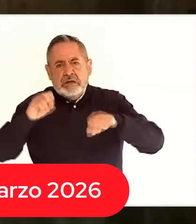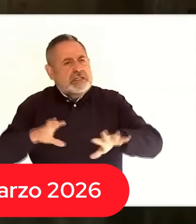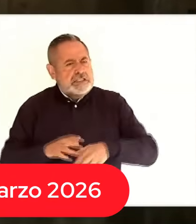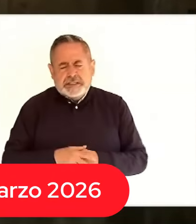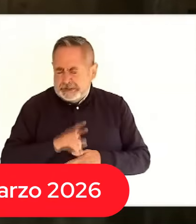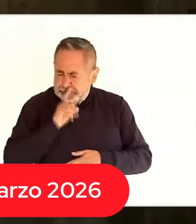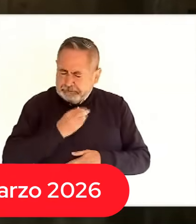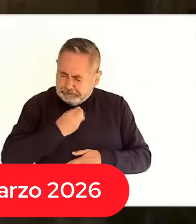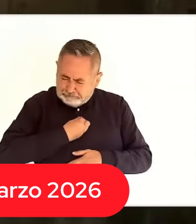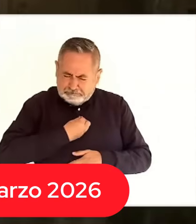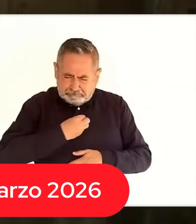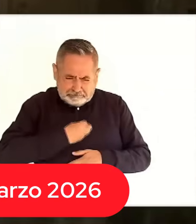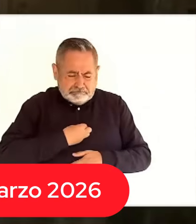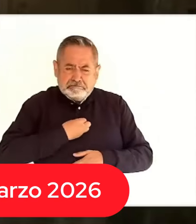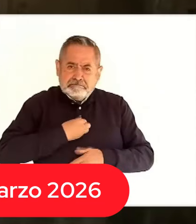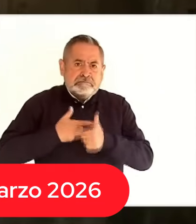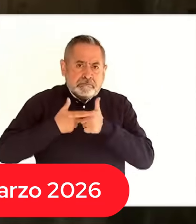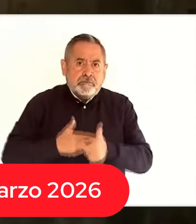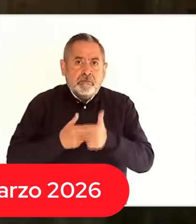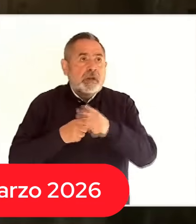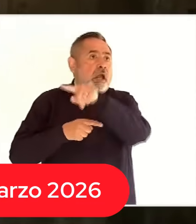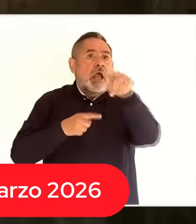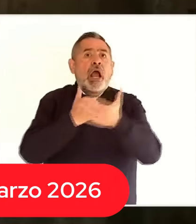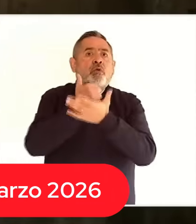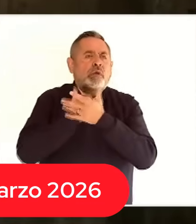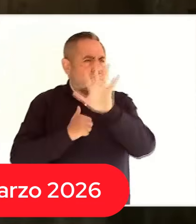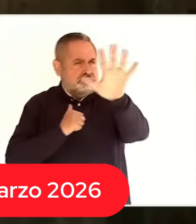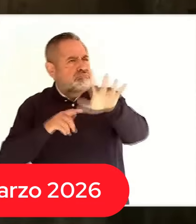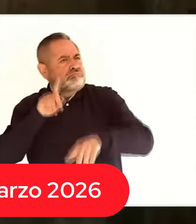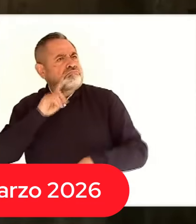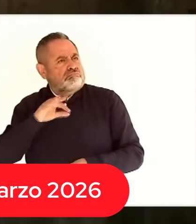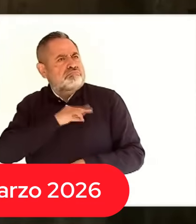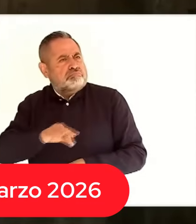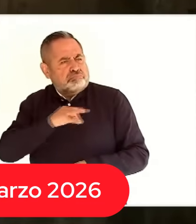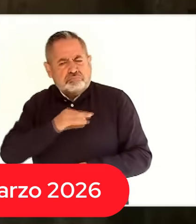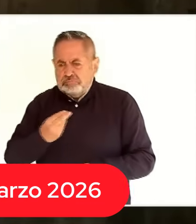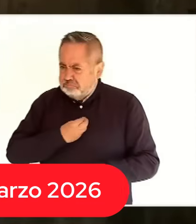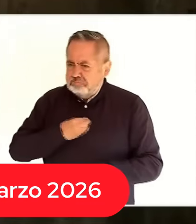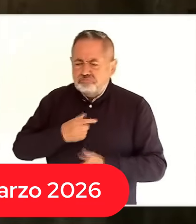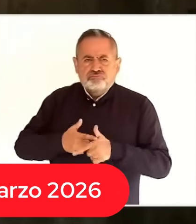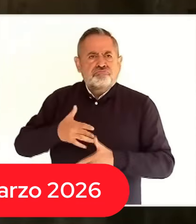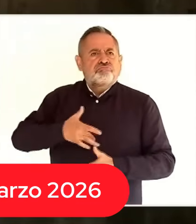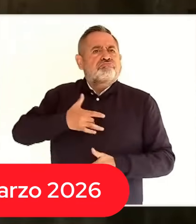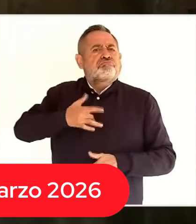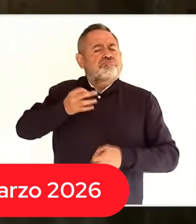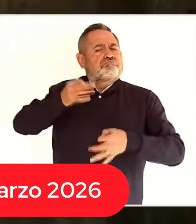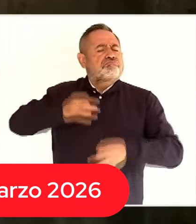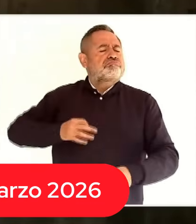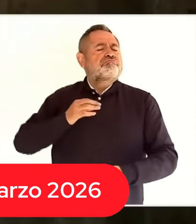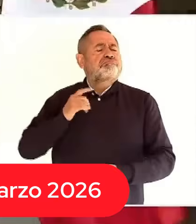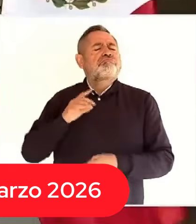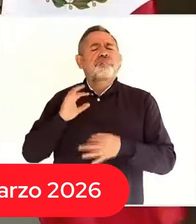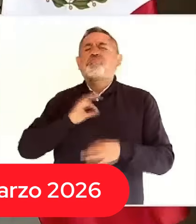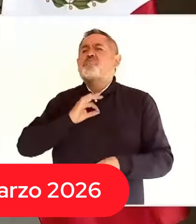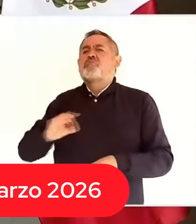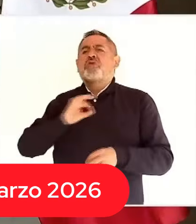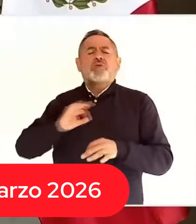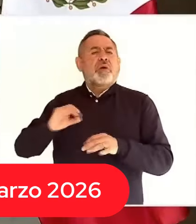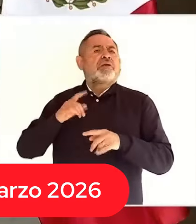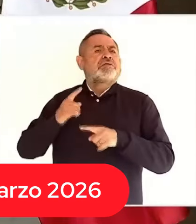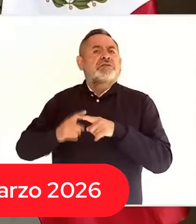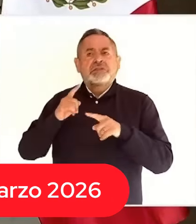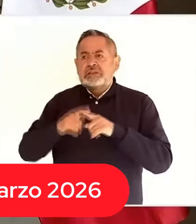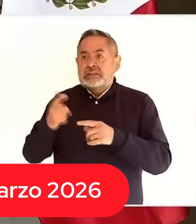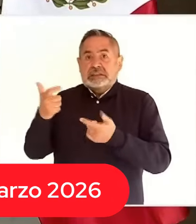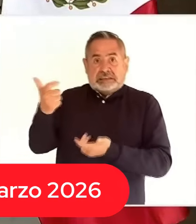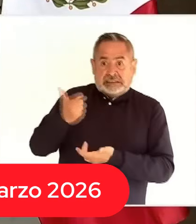toda ayuda destinada a su propio bienestar, sosteniendo con una dignidad inquebrantable que cada